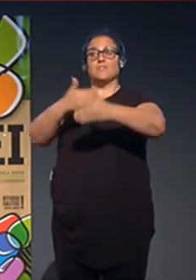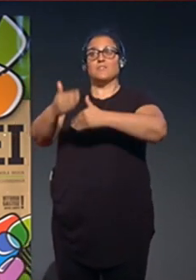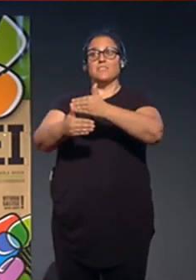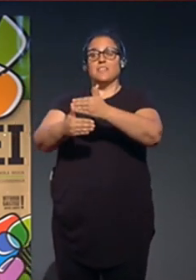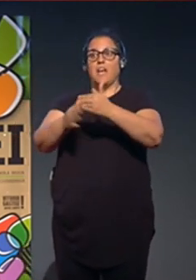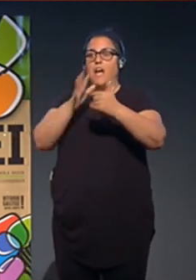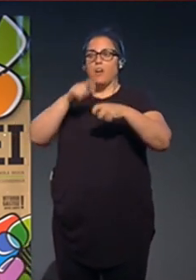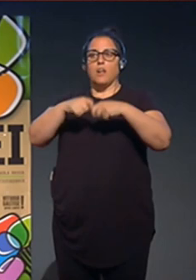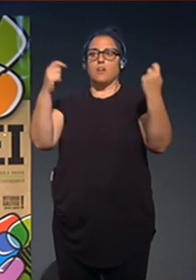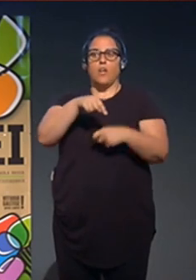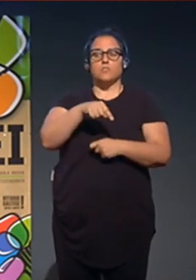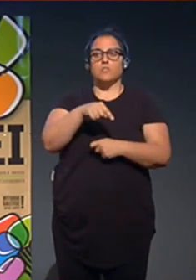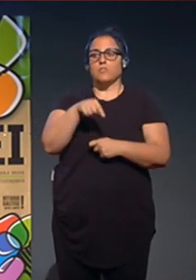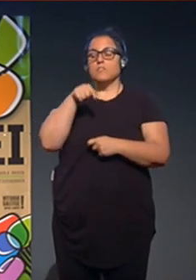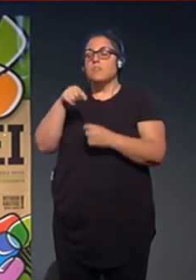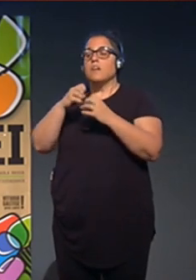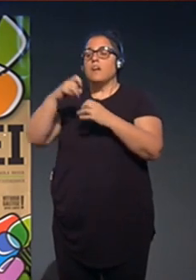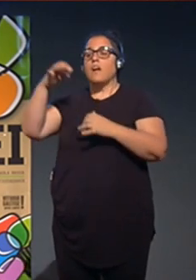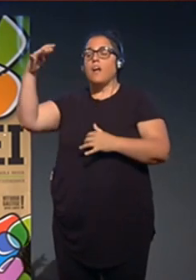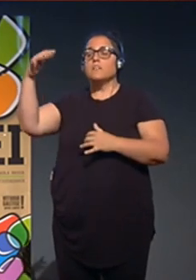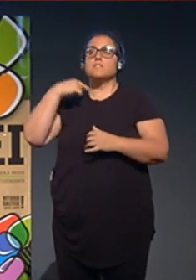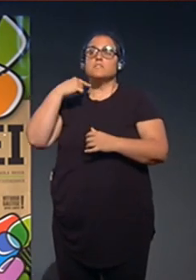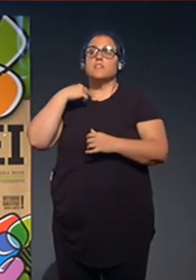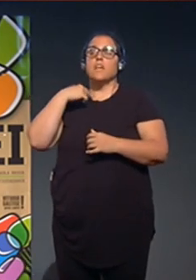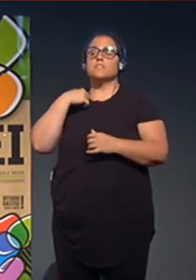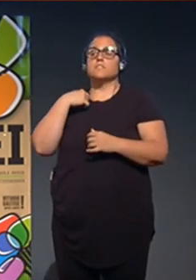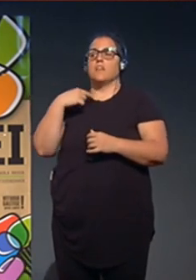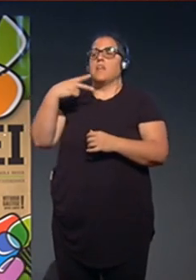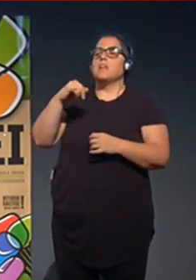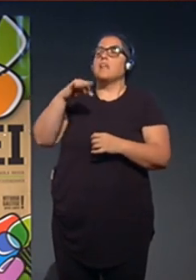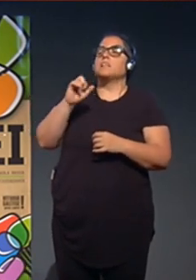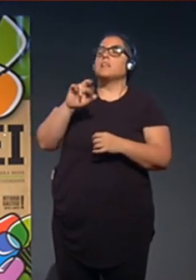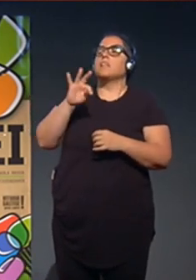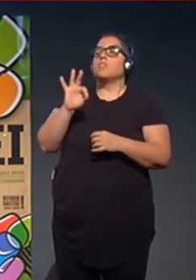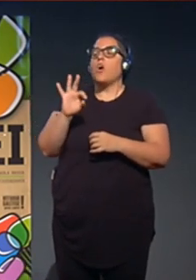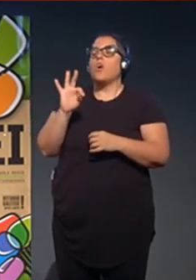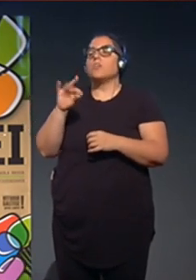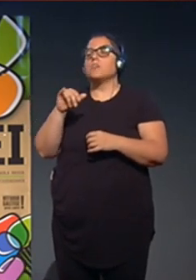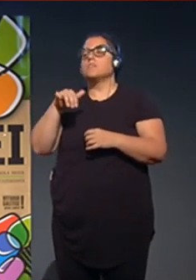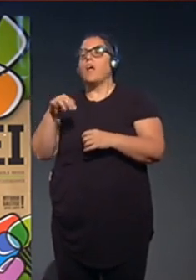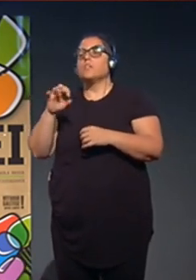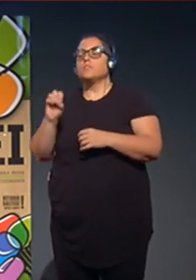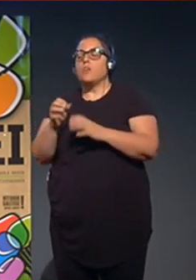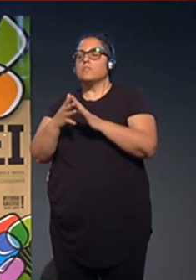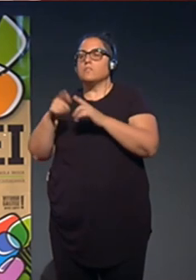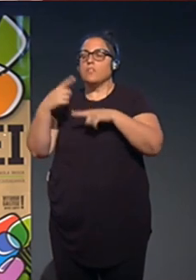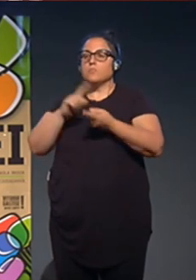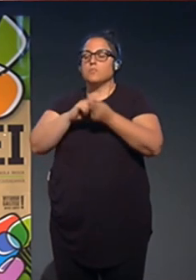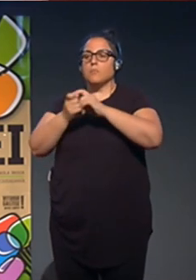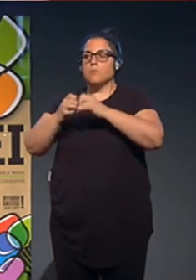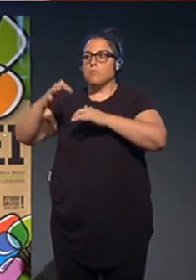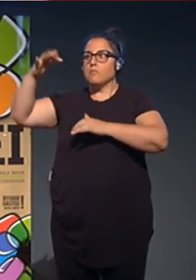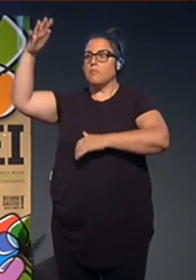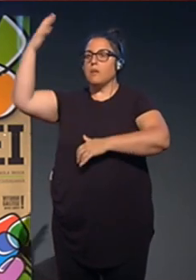ser nitrato y nitrito que alimentaba las plantas ahora pasa a ser no2 o no3 o CO2 que va a la atmósfera y esos son los gas